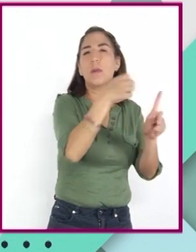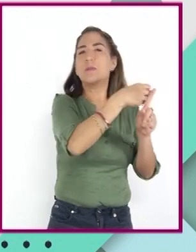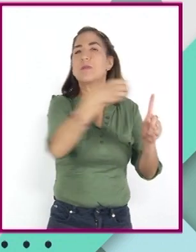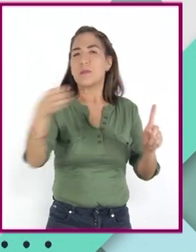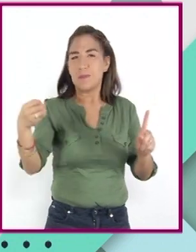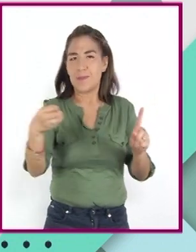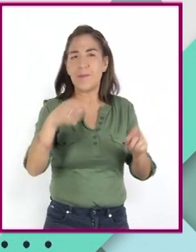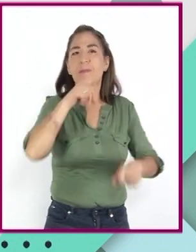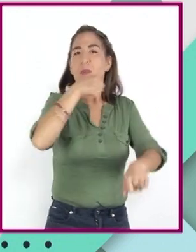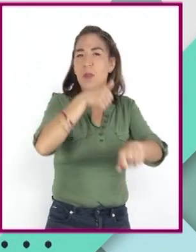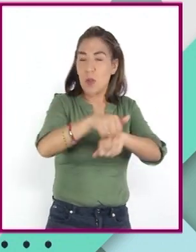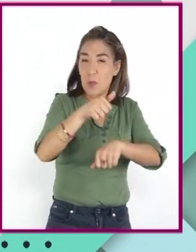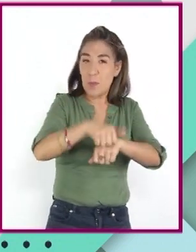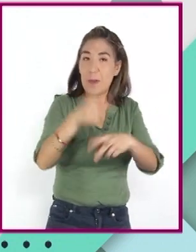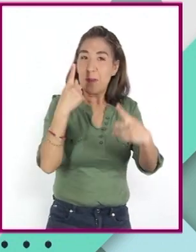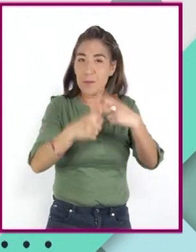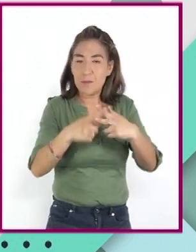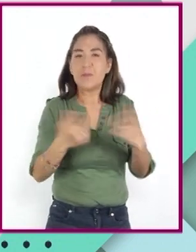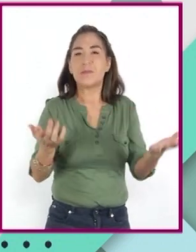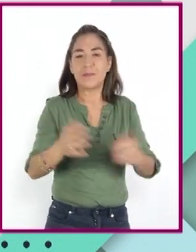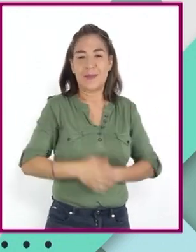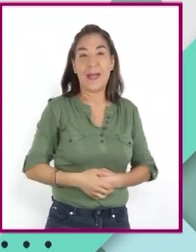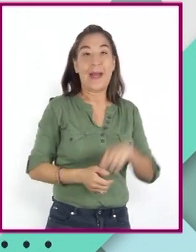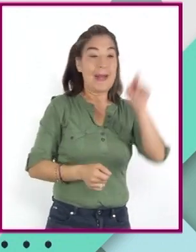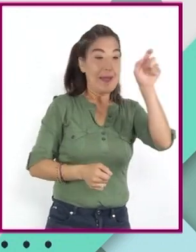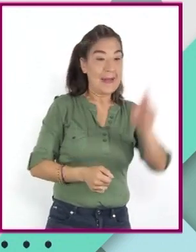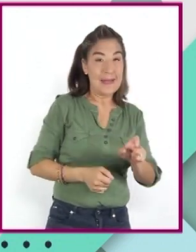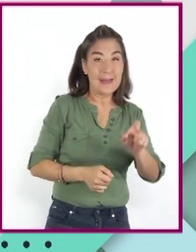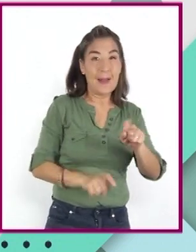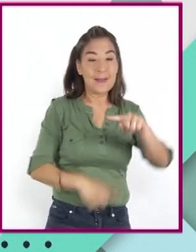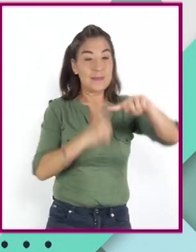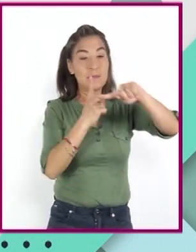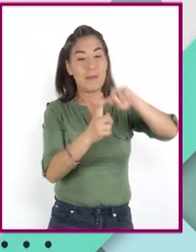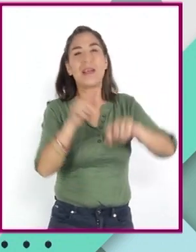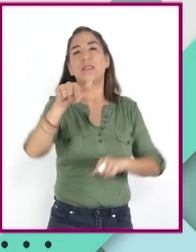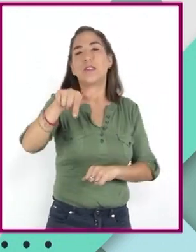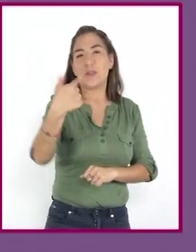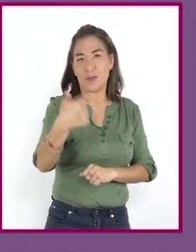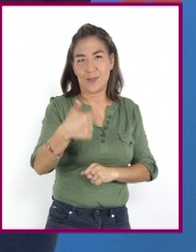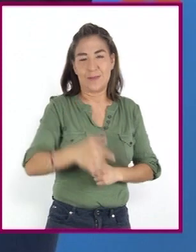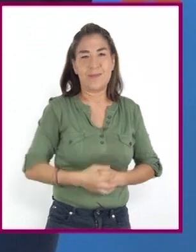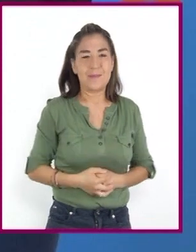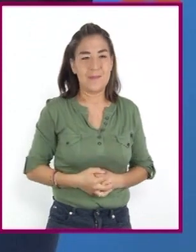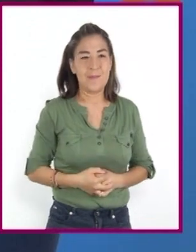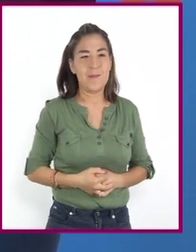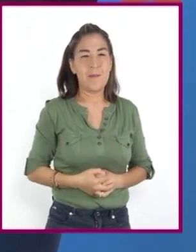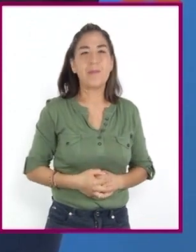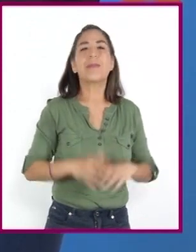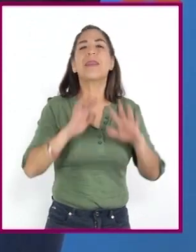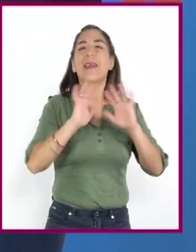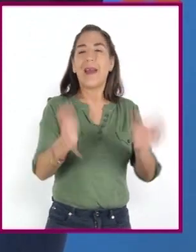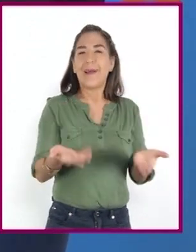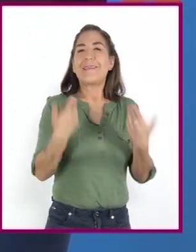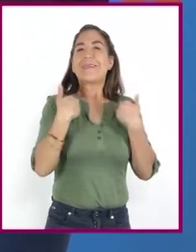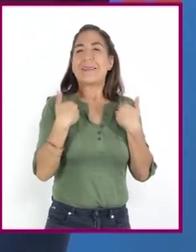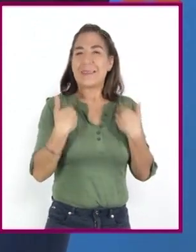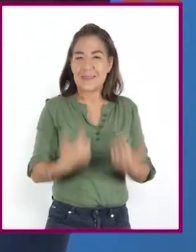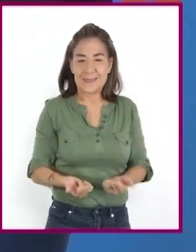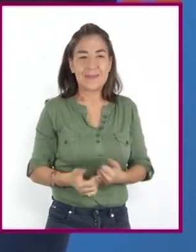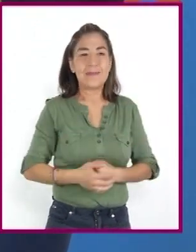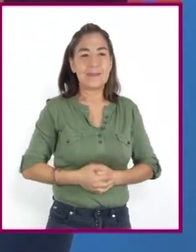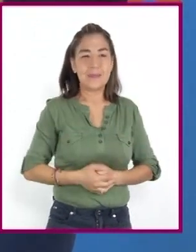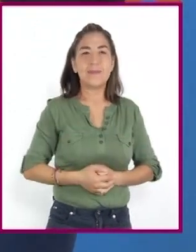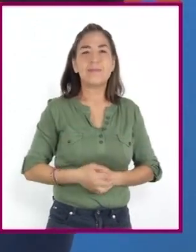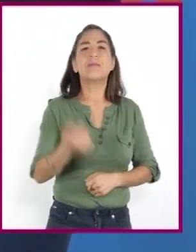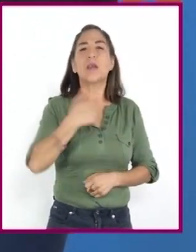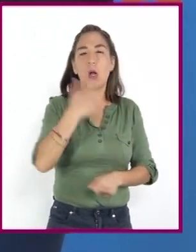expresado algebraicamente como x más 12. Ahora entiendo, maestra. Y tengo